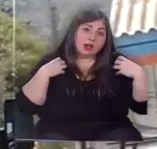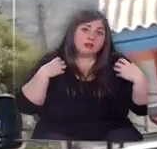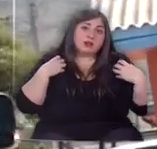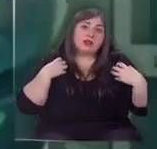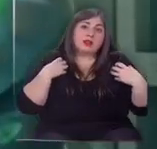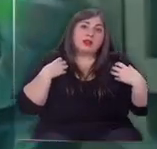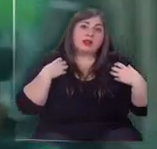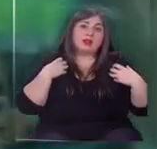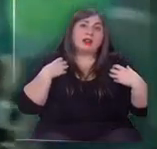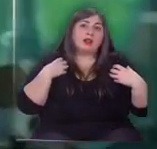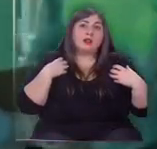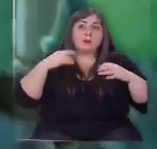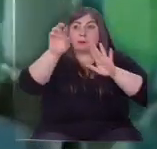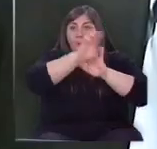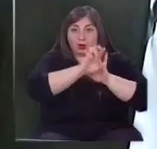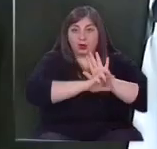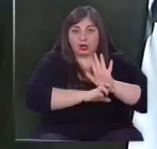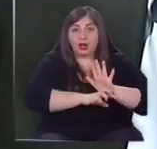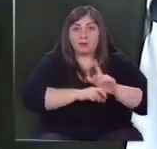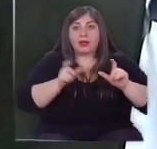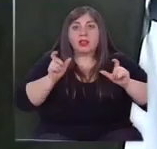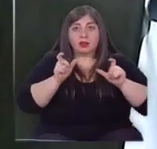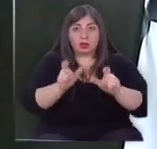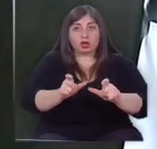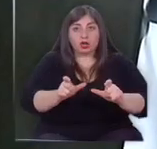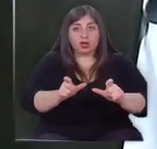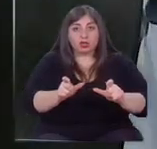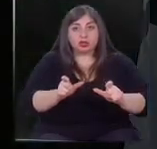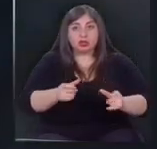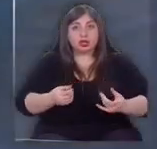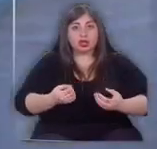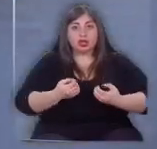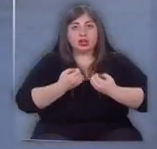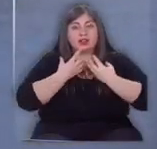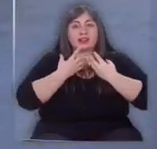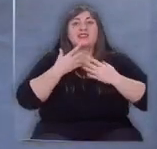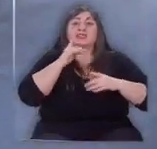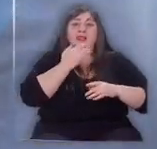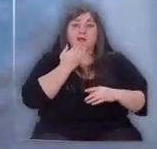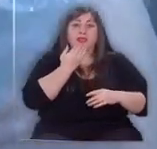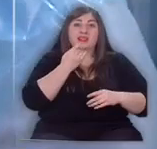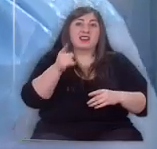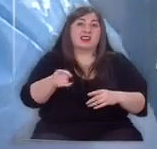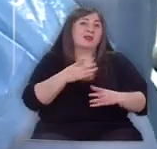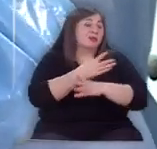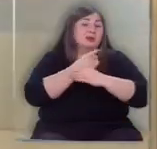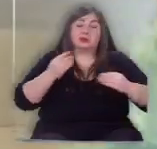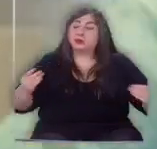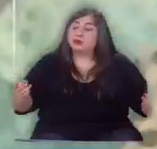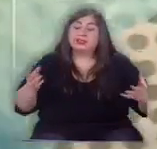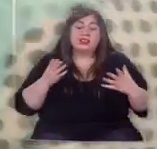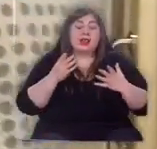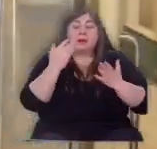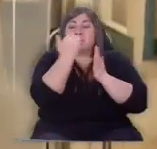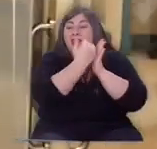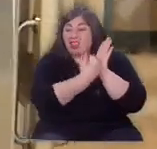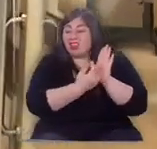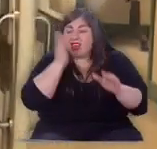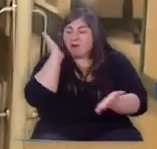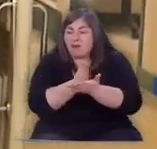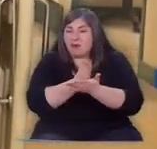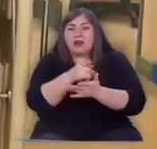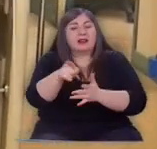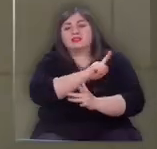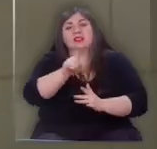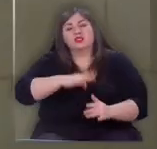infecciones, del programa de control de infecciones de cada hospital, también están encima. Pero lo cierto es que aunque se extremen las medidas, estas muchas veces no